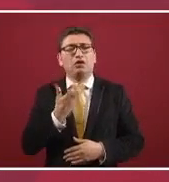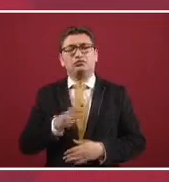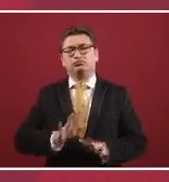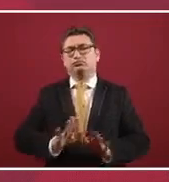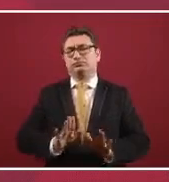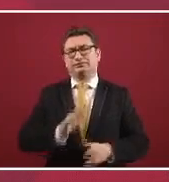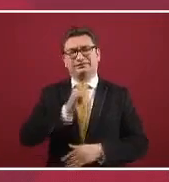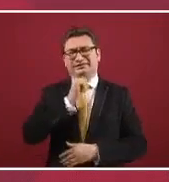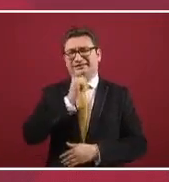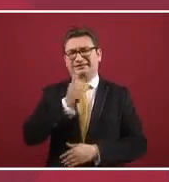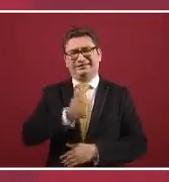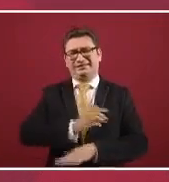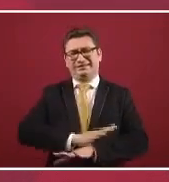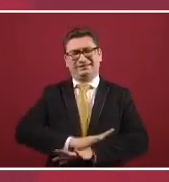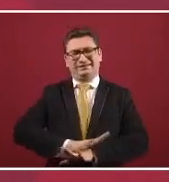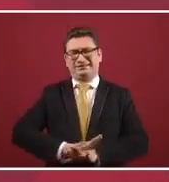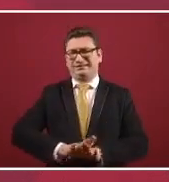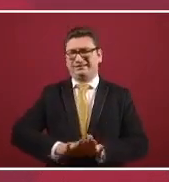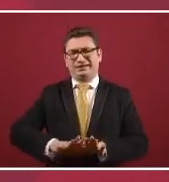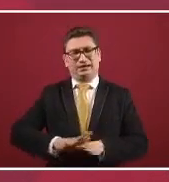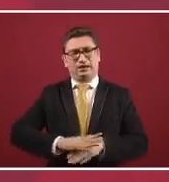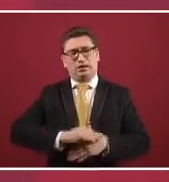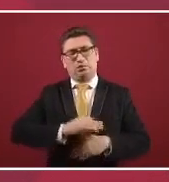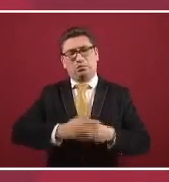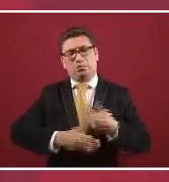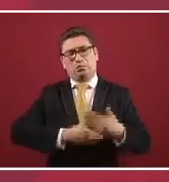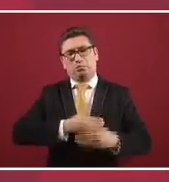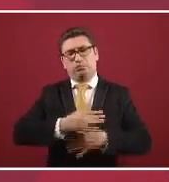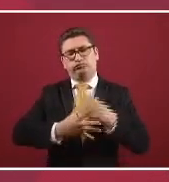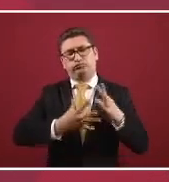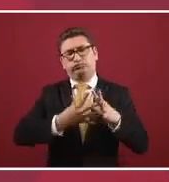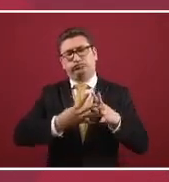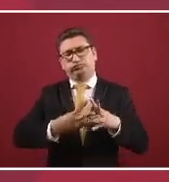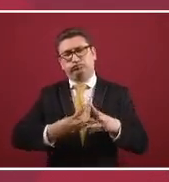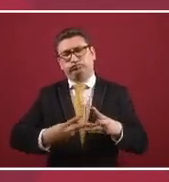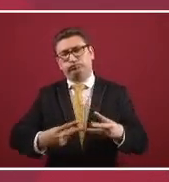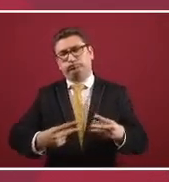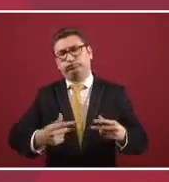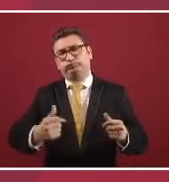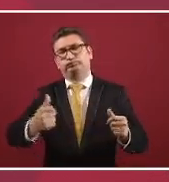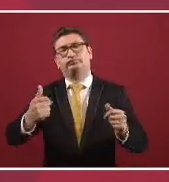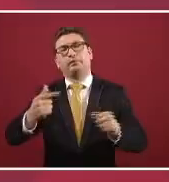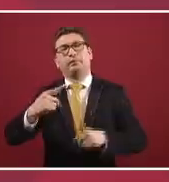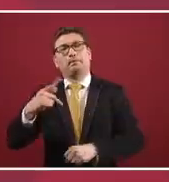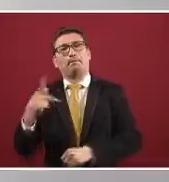ya eso está pasando a la historia.